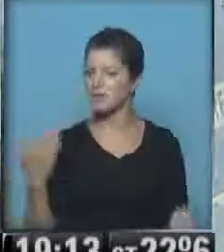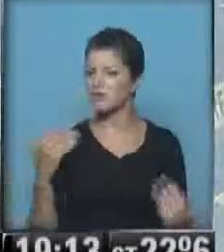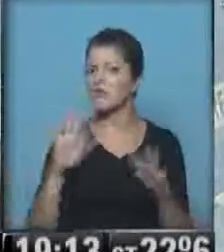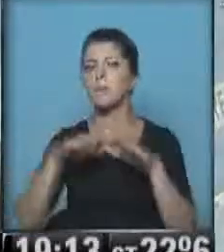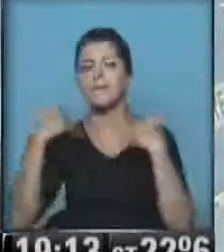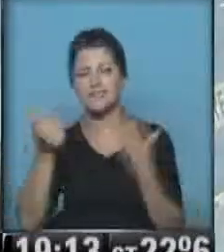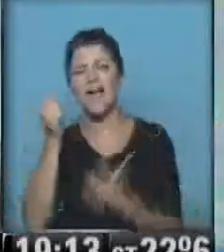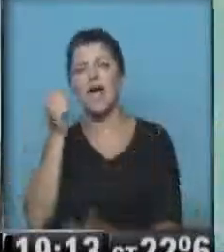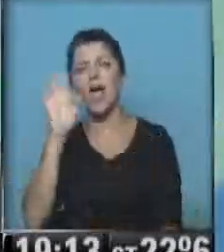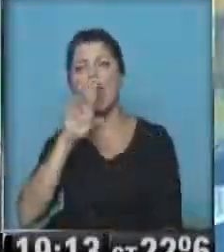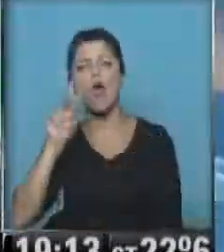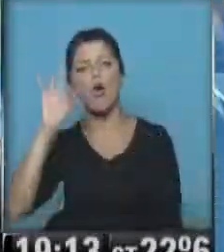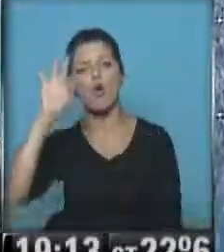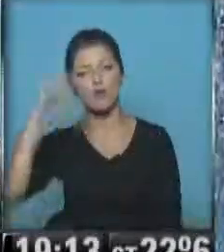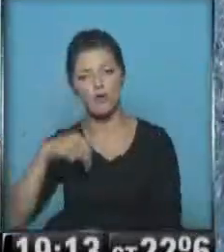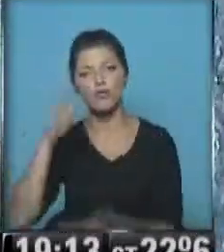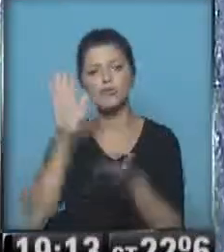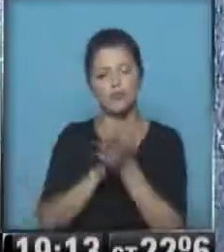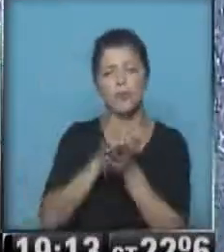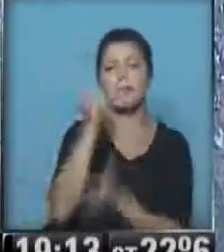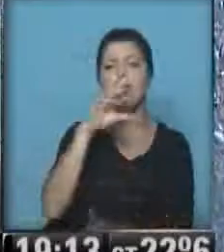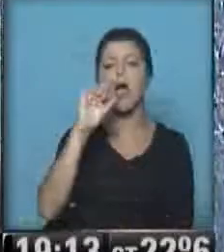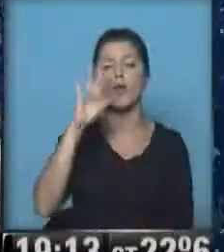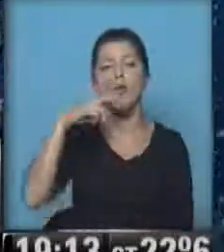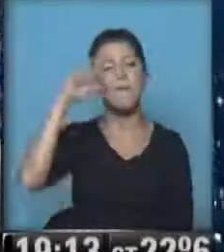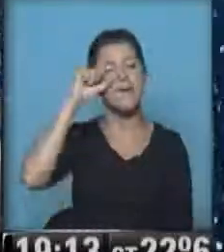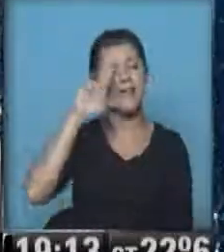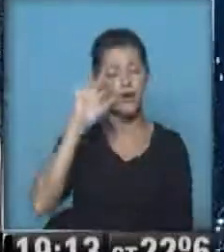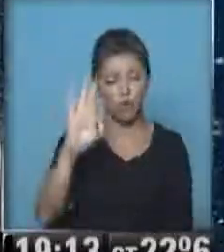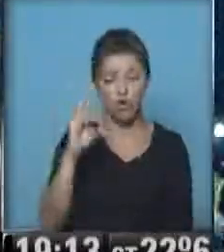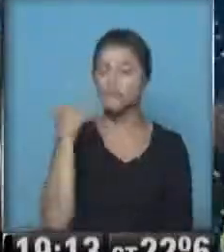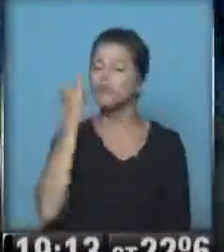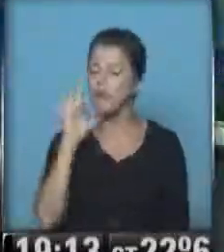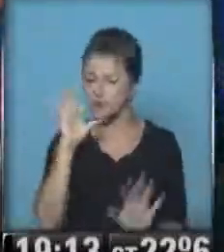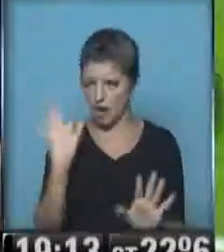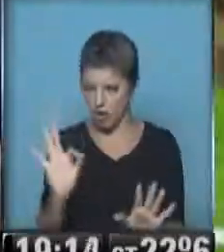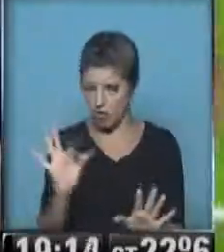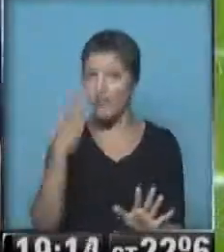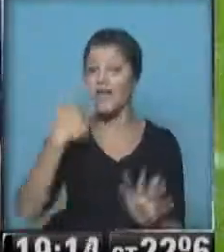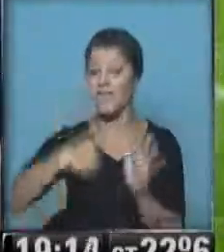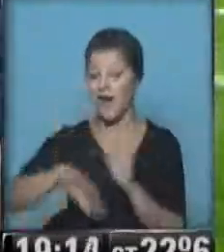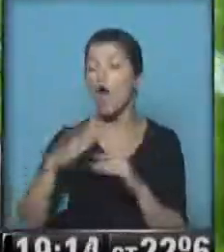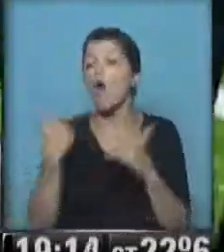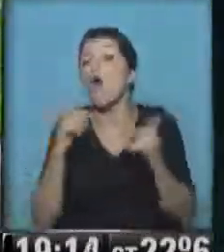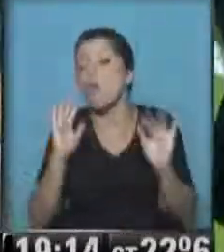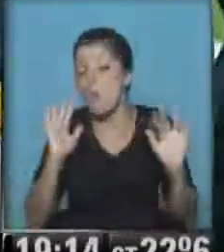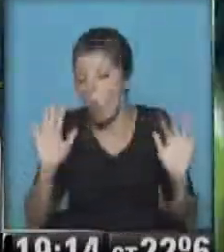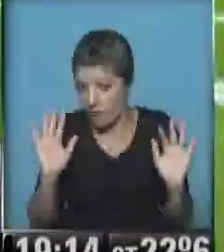Orión con respecto a Barovero? Yo les voy a decir algo que va a ocurrir o que puede